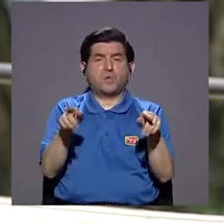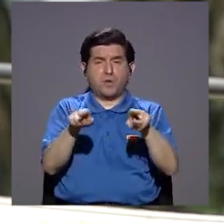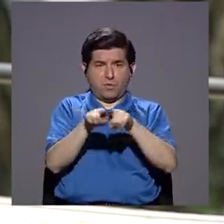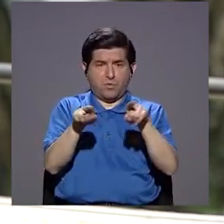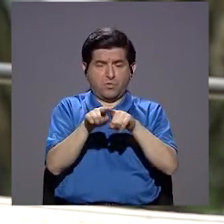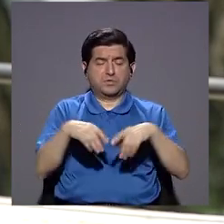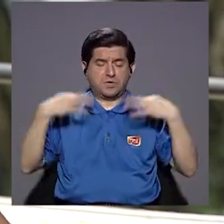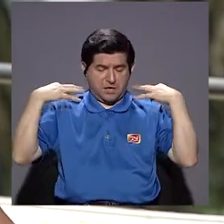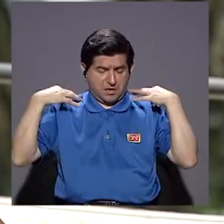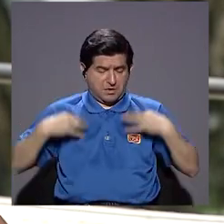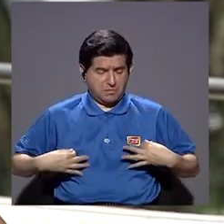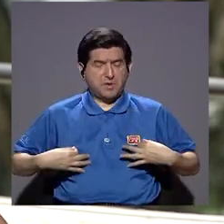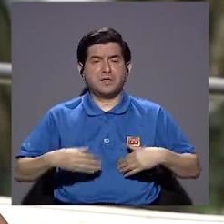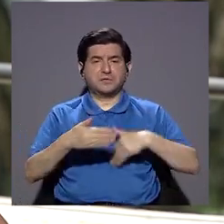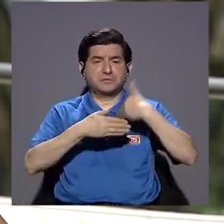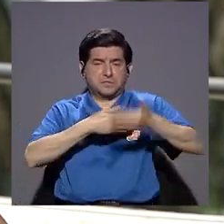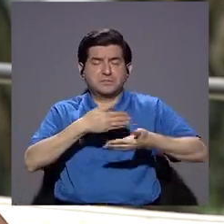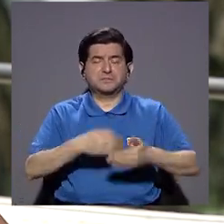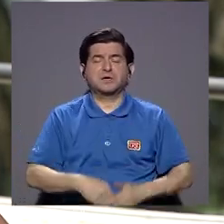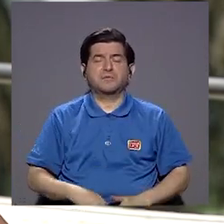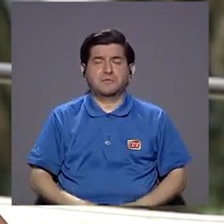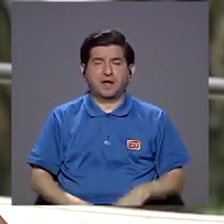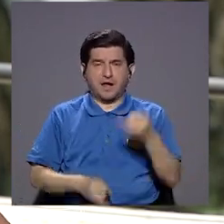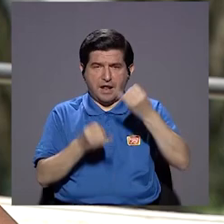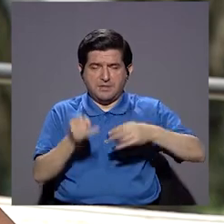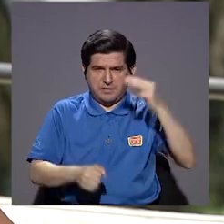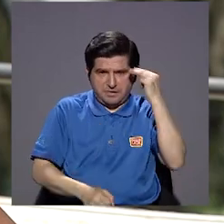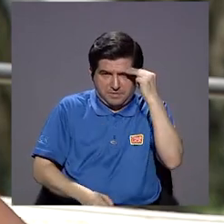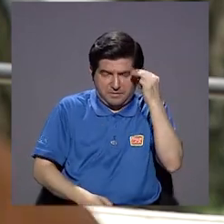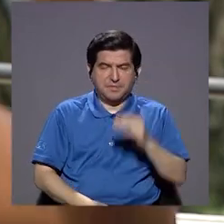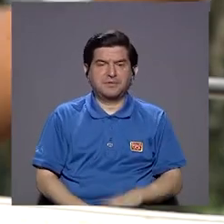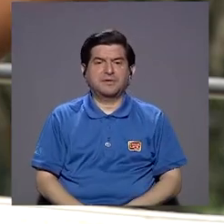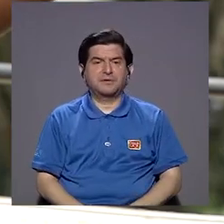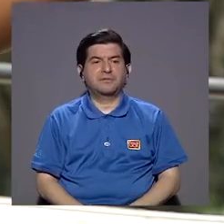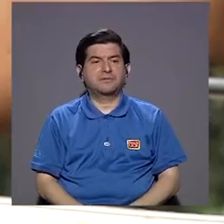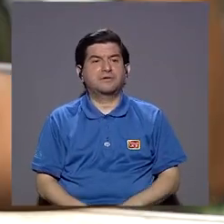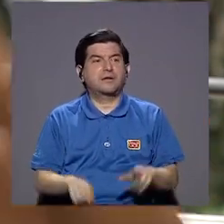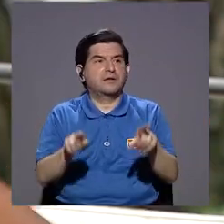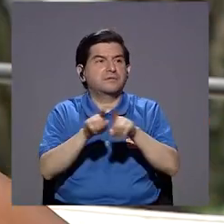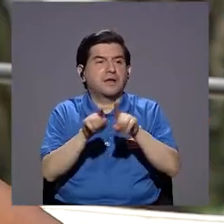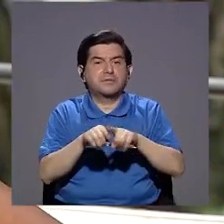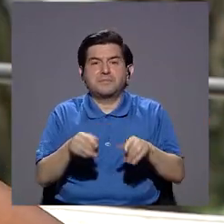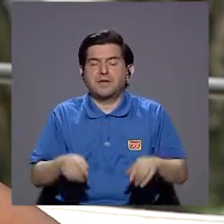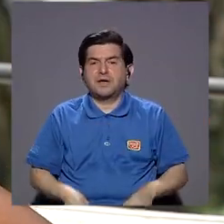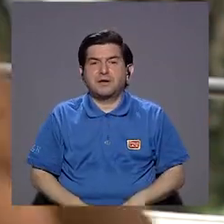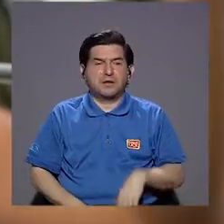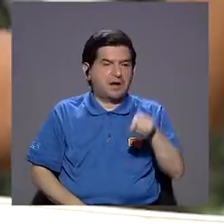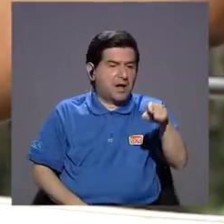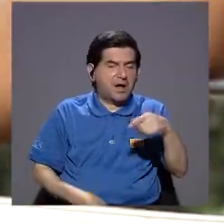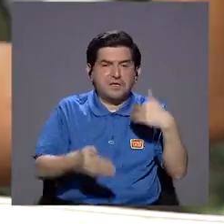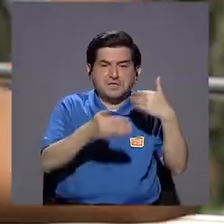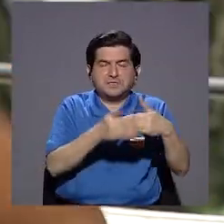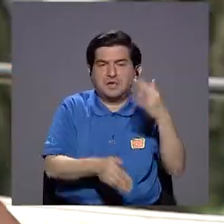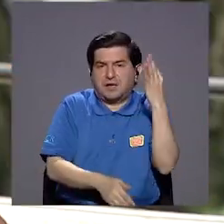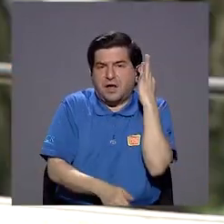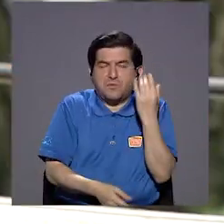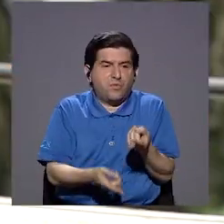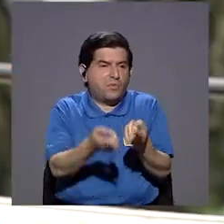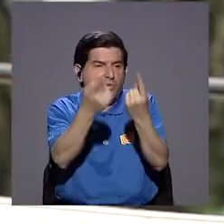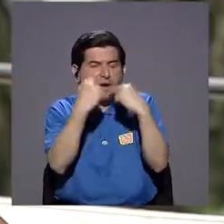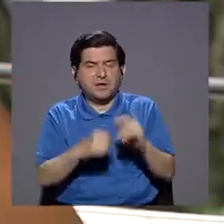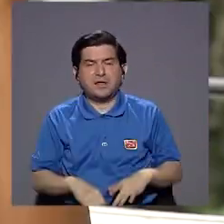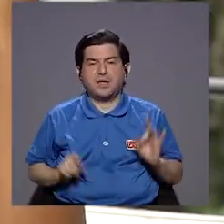su meditación y se va. ¿Me entiende? A la par de eso está, no sé, la mujer que vino